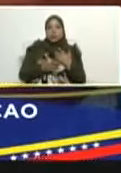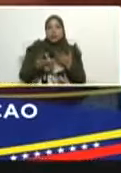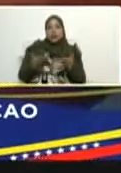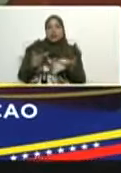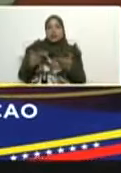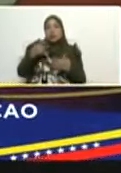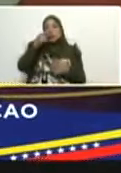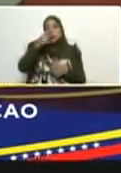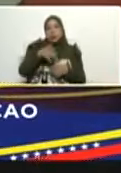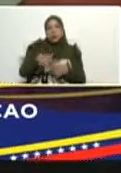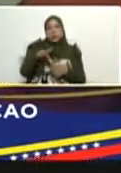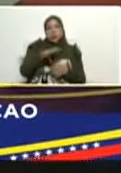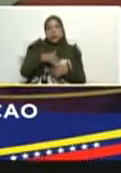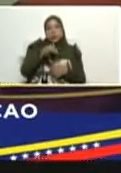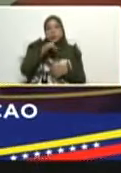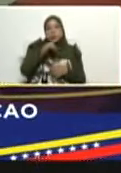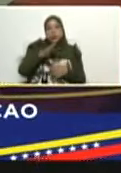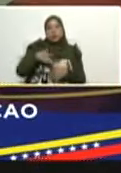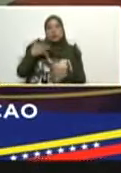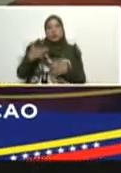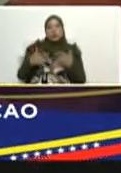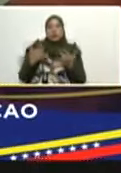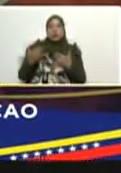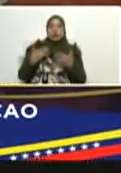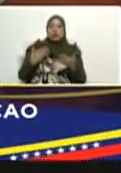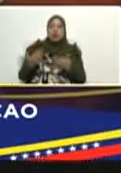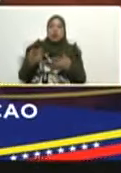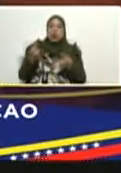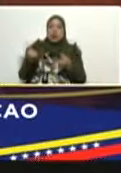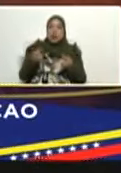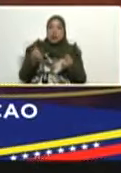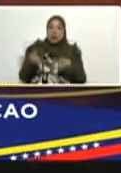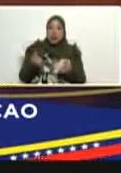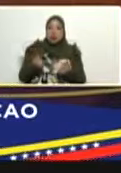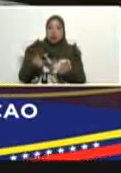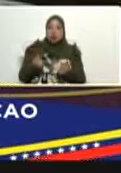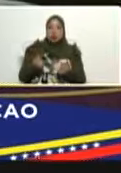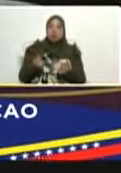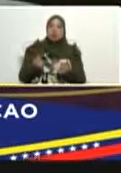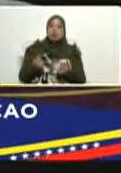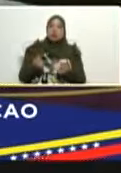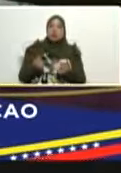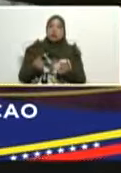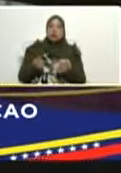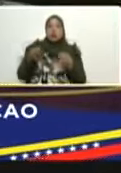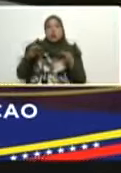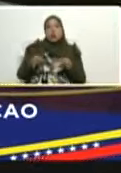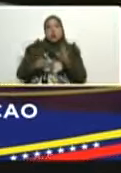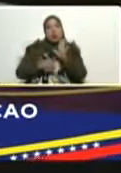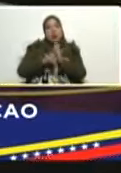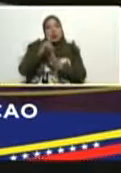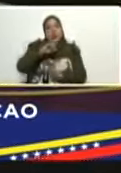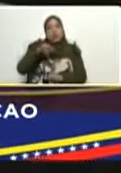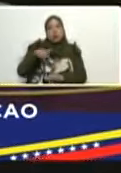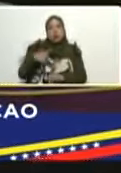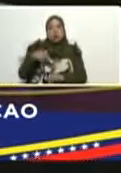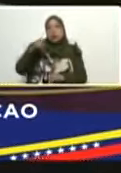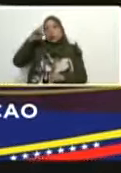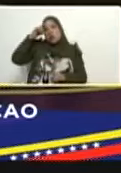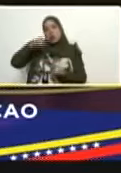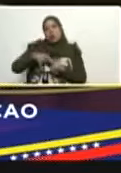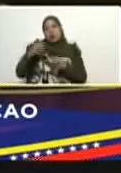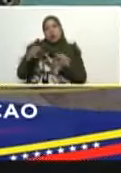del productor, que se pone al servicio de la economía, que vamos con este desarrollo, una ruta